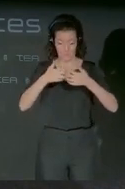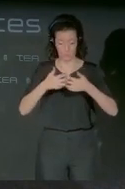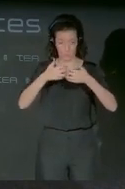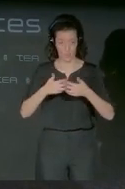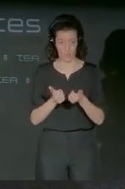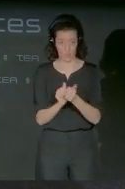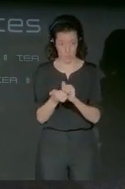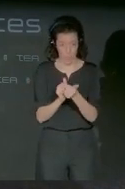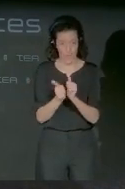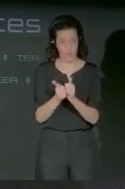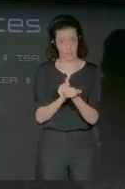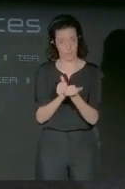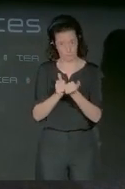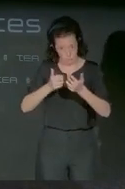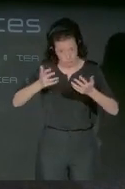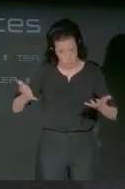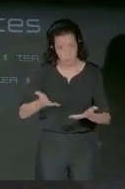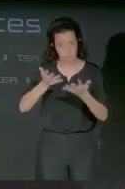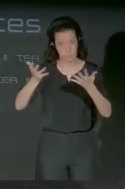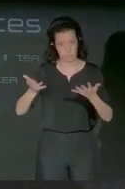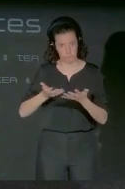los desafíos, tenemos el mandato.